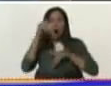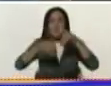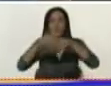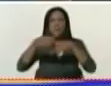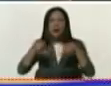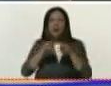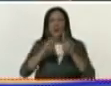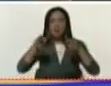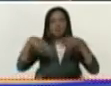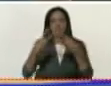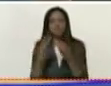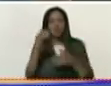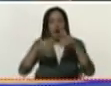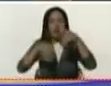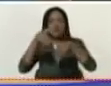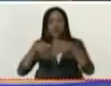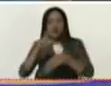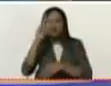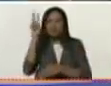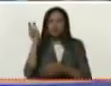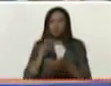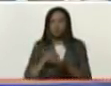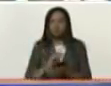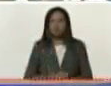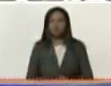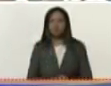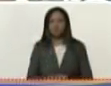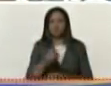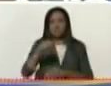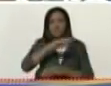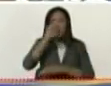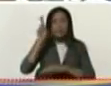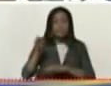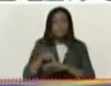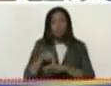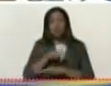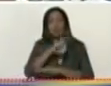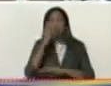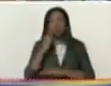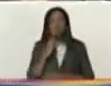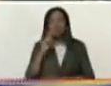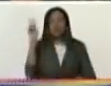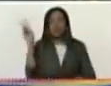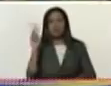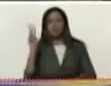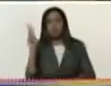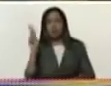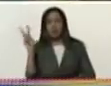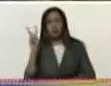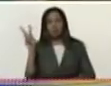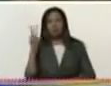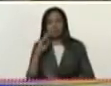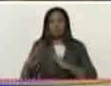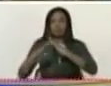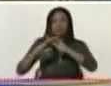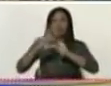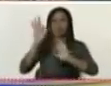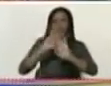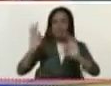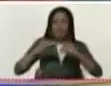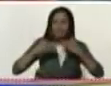una nueva Asamblea Nacional de la República Bolivariana de Venezuela. Eso no lo podrá evitar nadie.